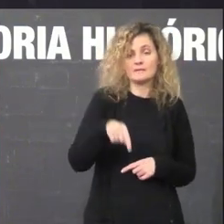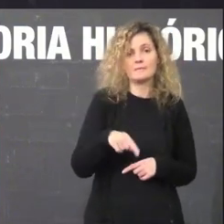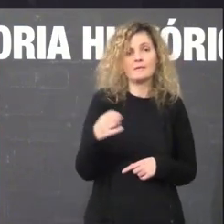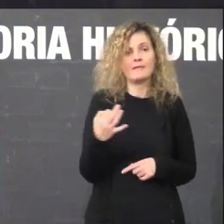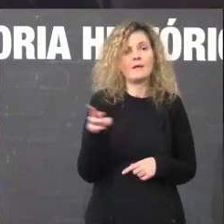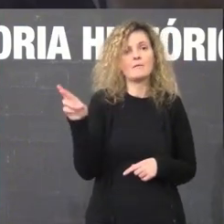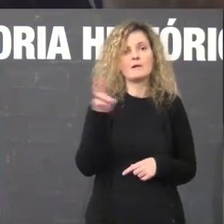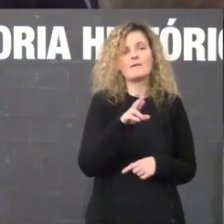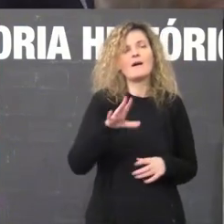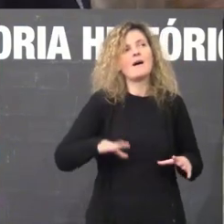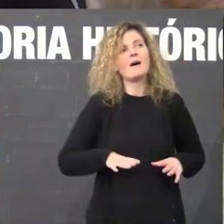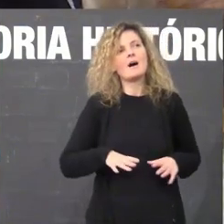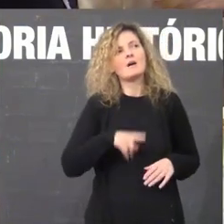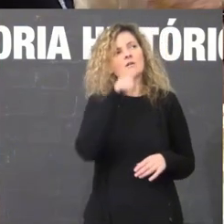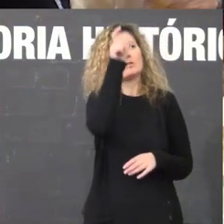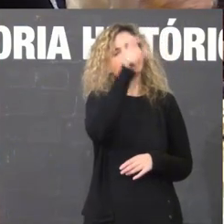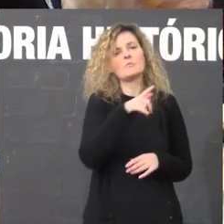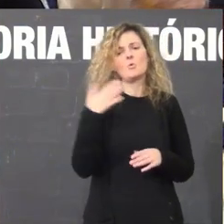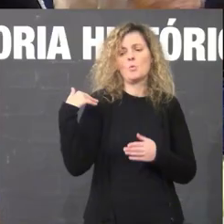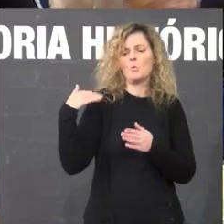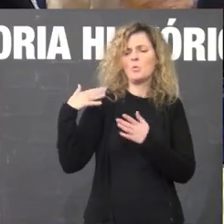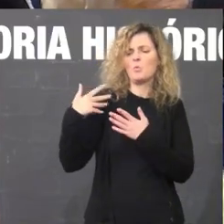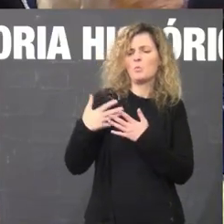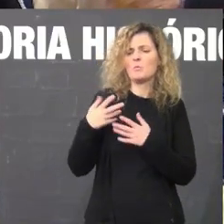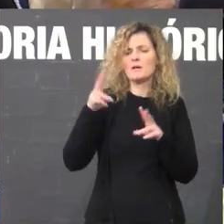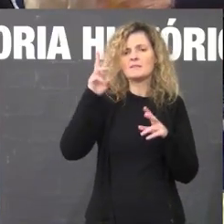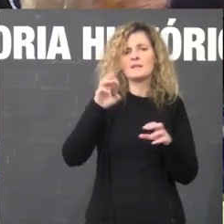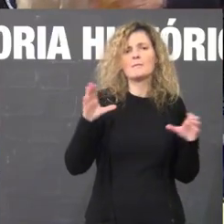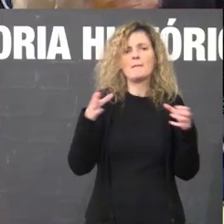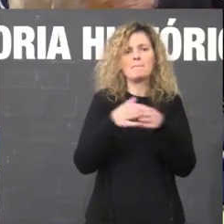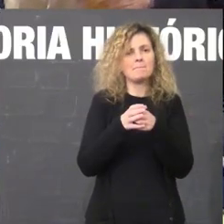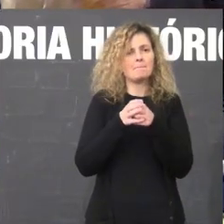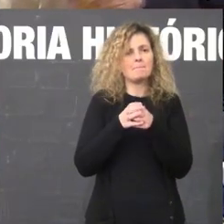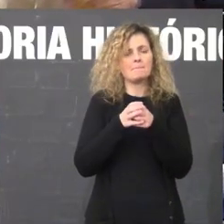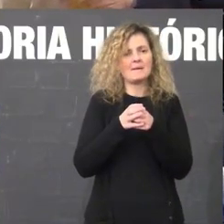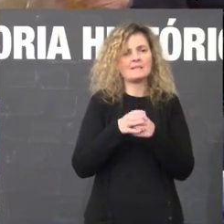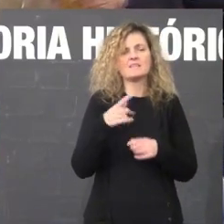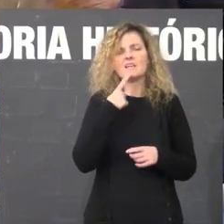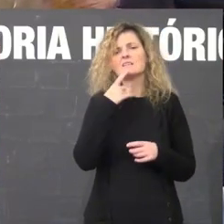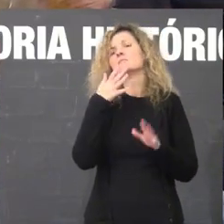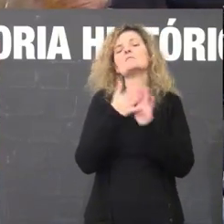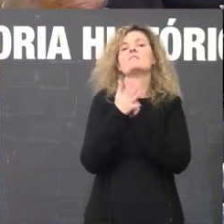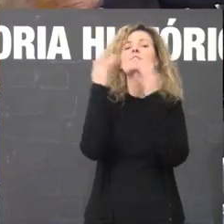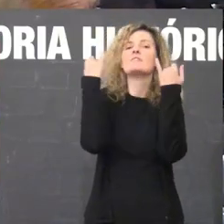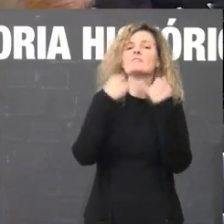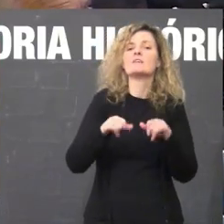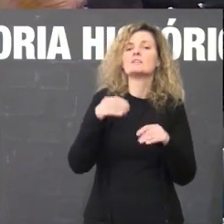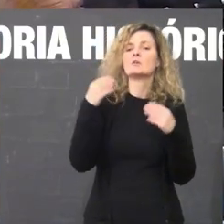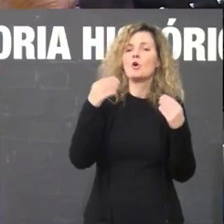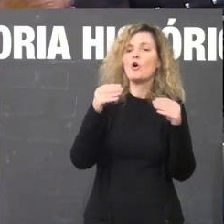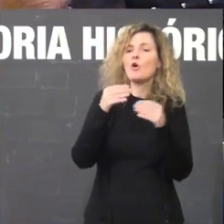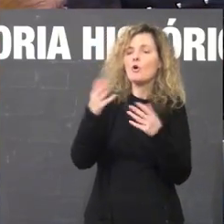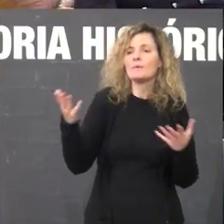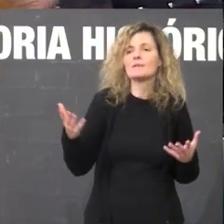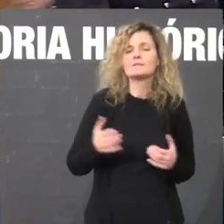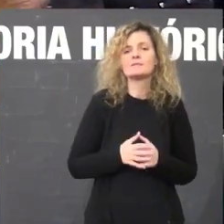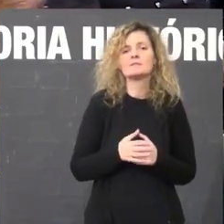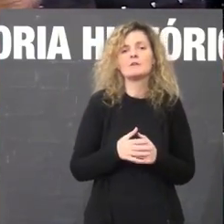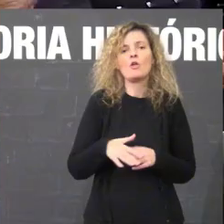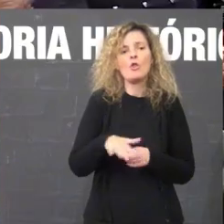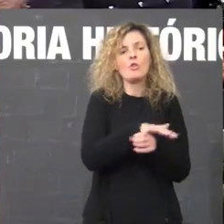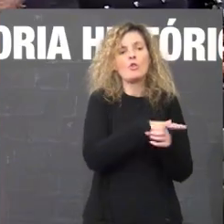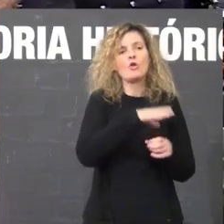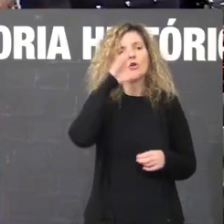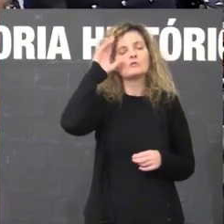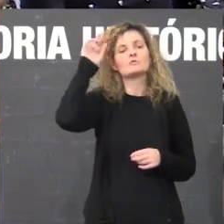en Argentina había un fenómeno en los últimos años que son Las Peñas Las Peñas son fiestas de gente joven que donde